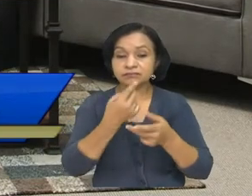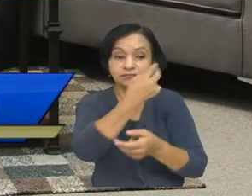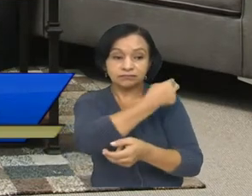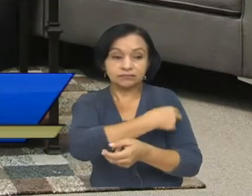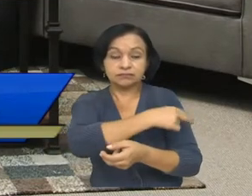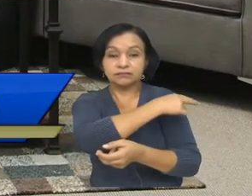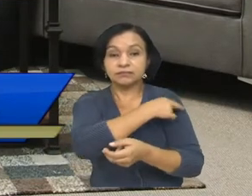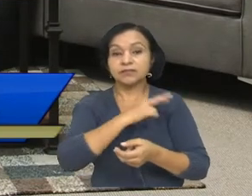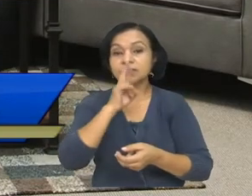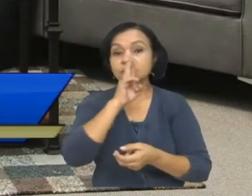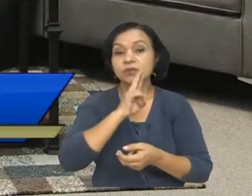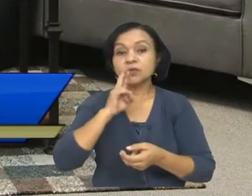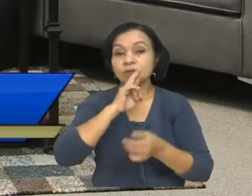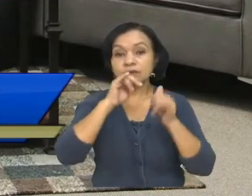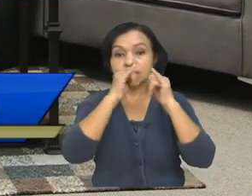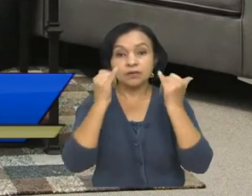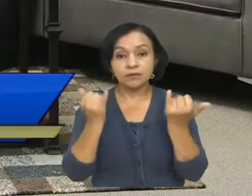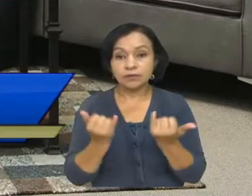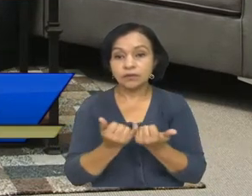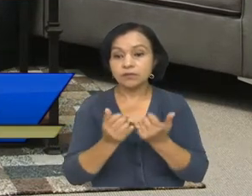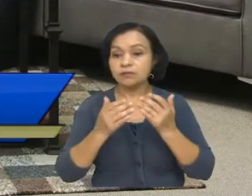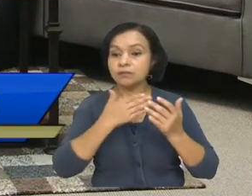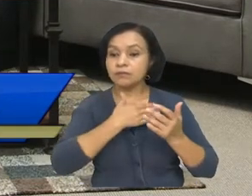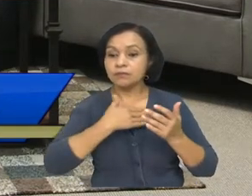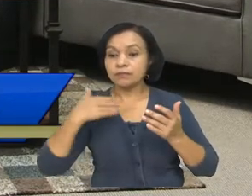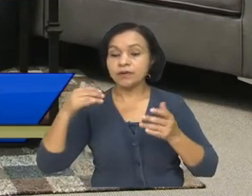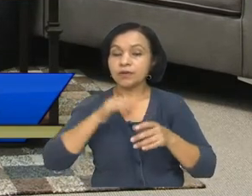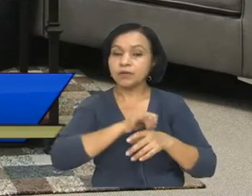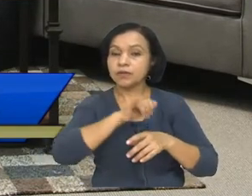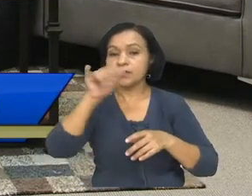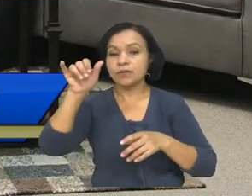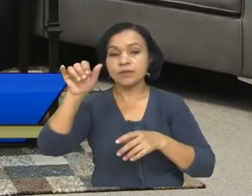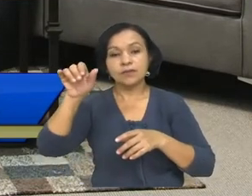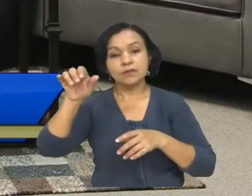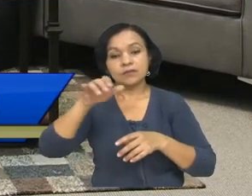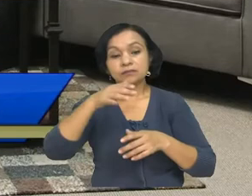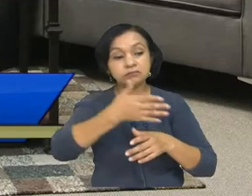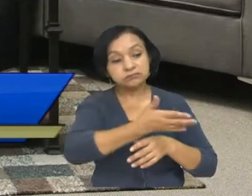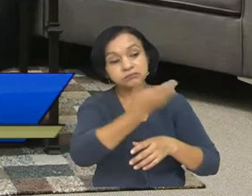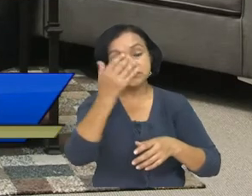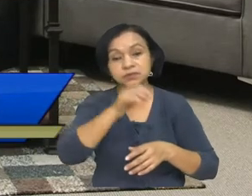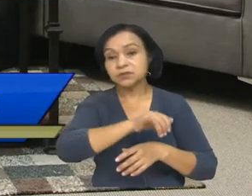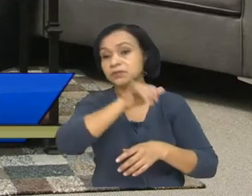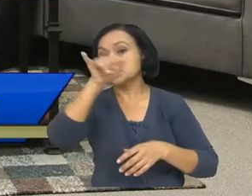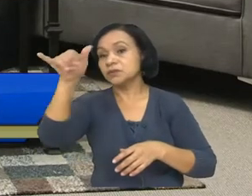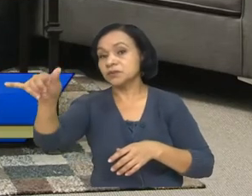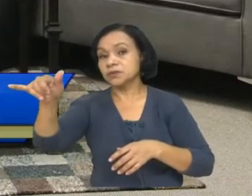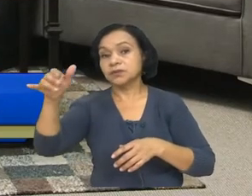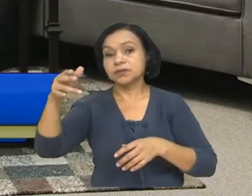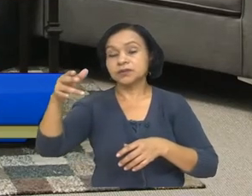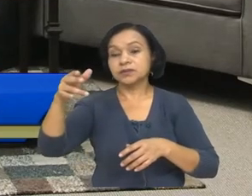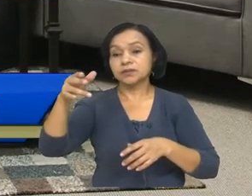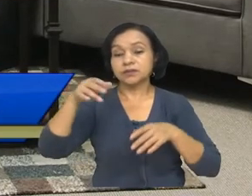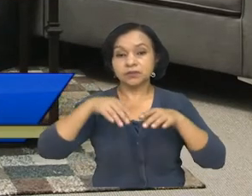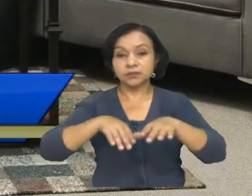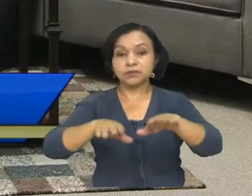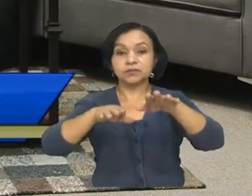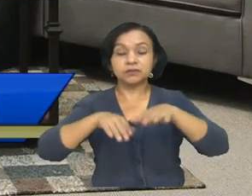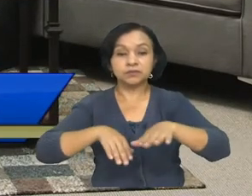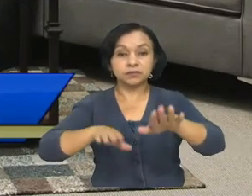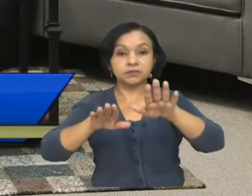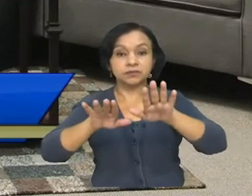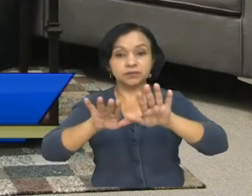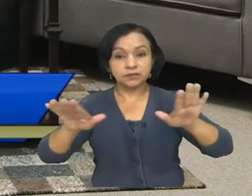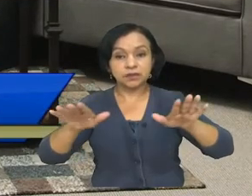al que iba estando ya mejor, se lo llevaban pues acá al lado de la zona franca, pues ya pasaba